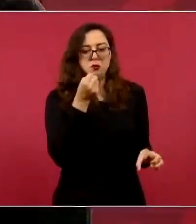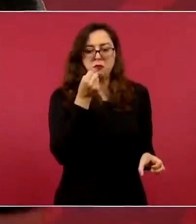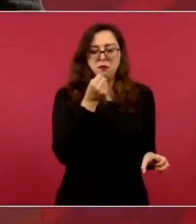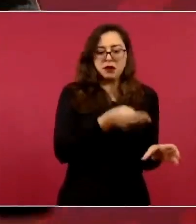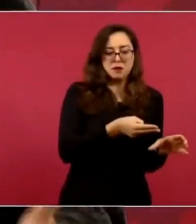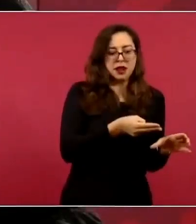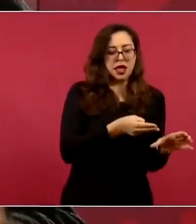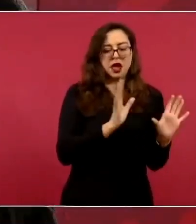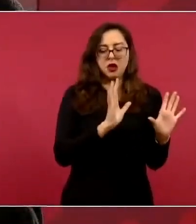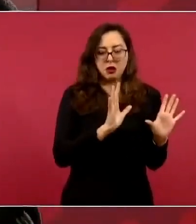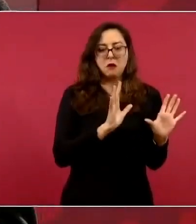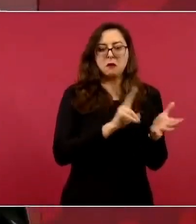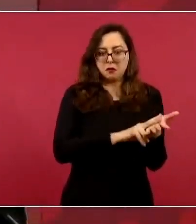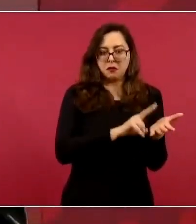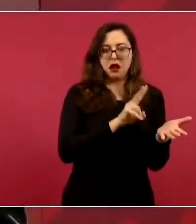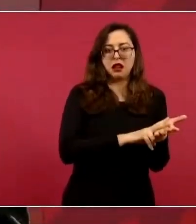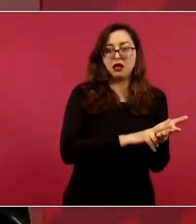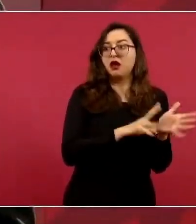Entonces, cuando llegamos nosotros,